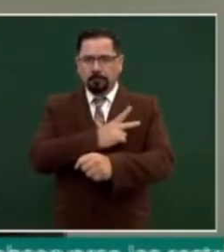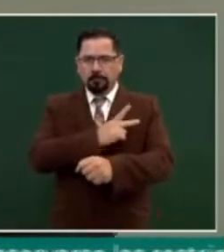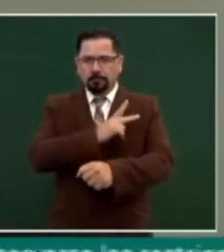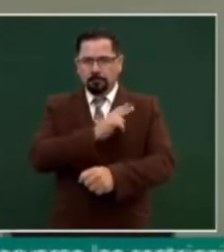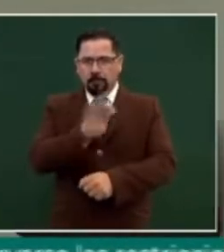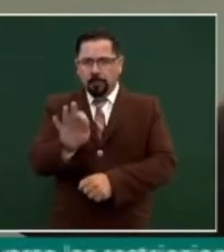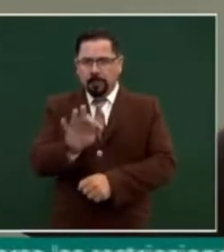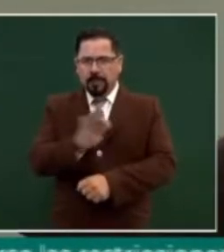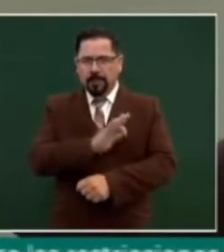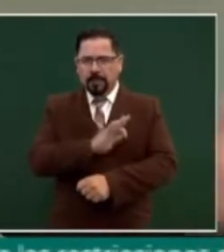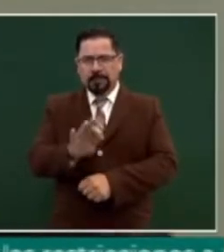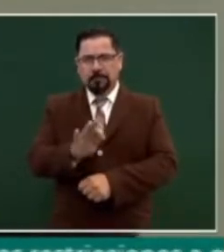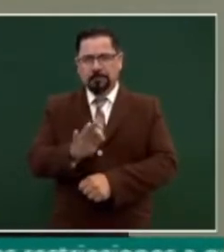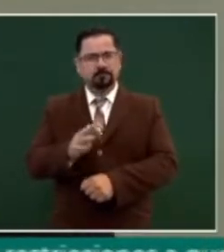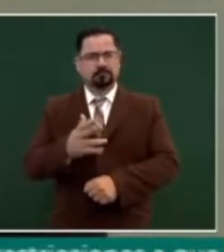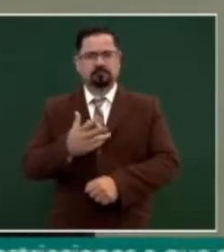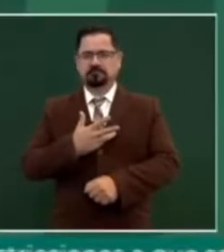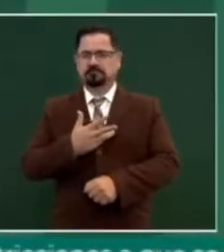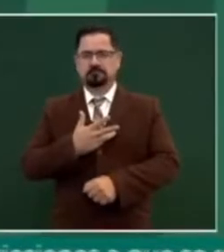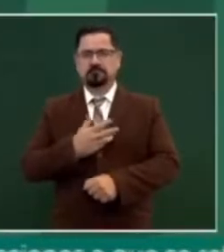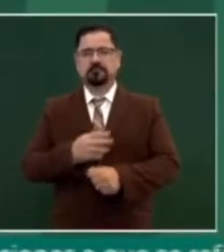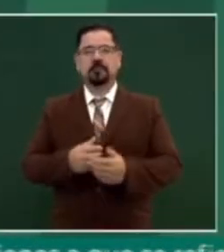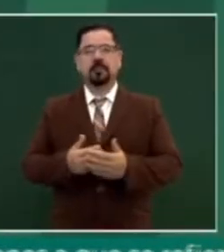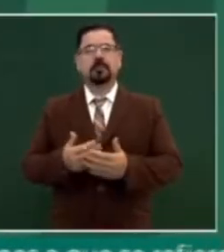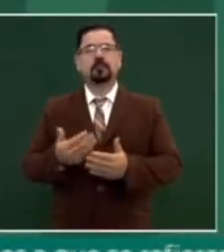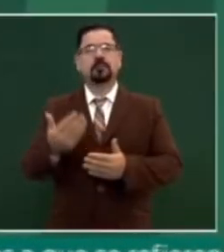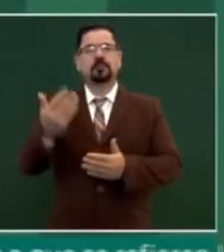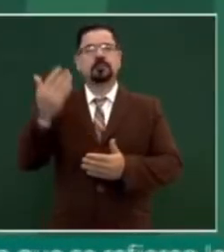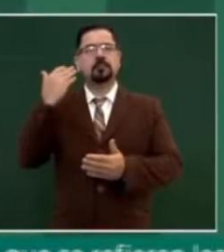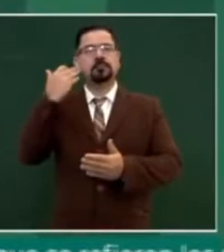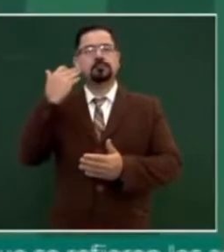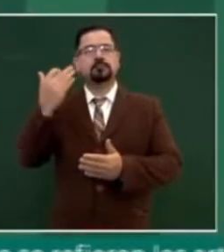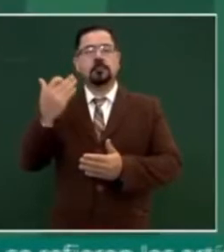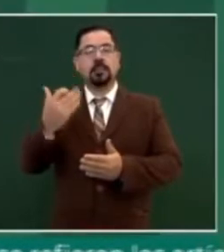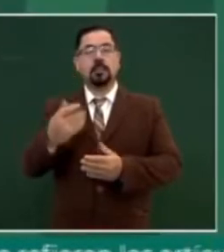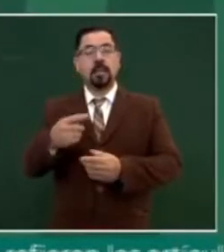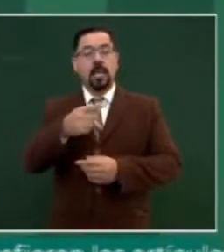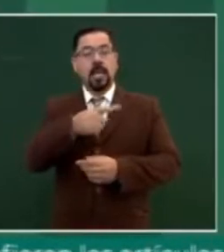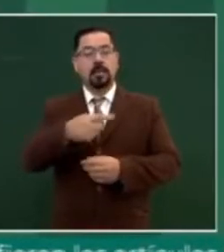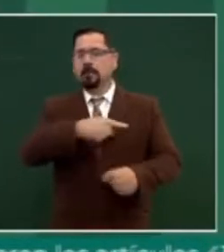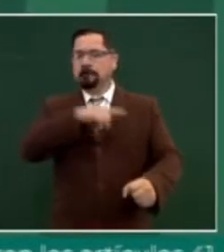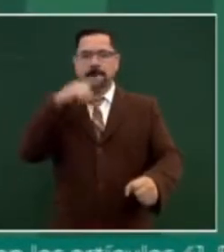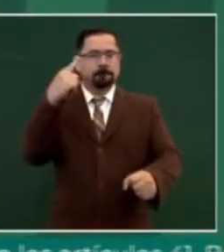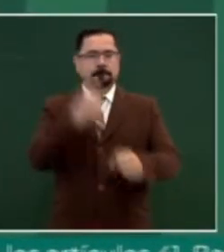en un tiempo en méxico el primer poder